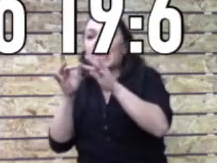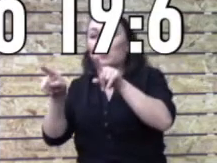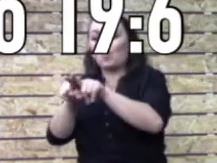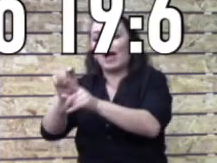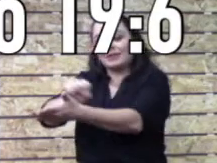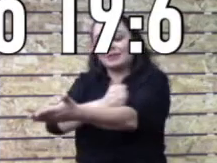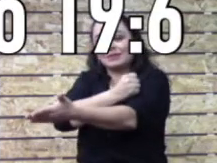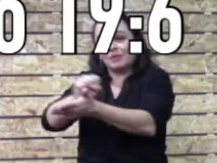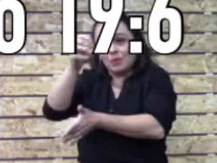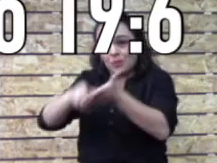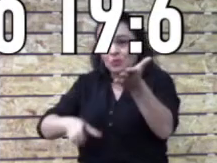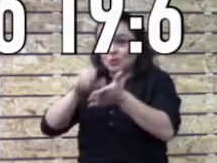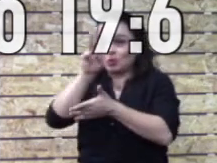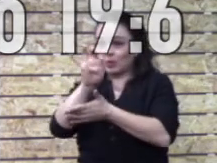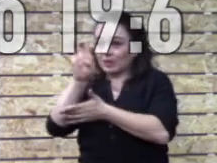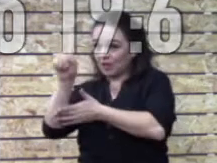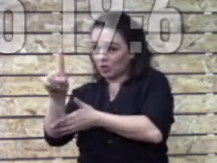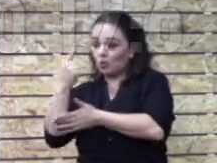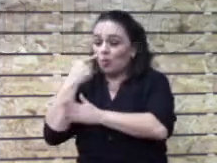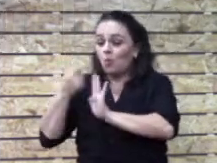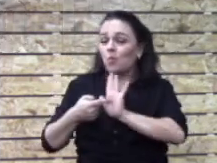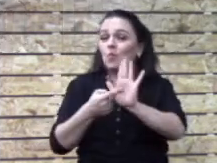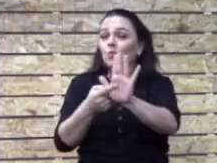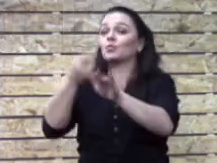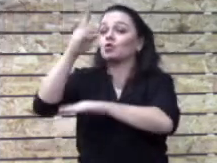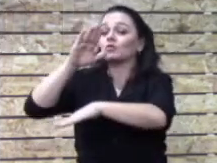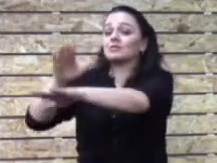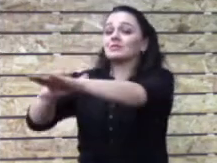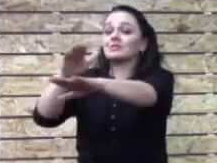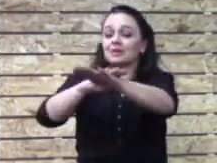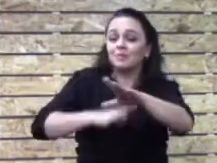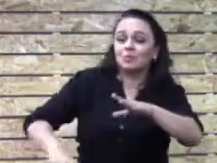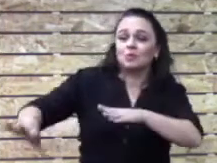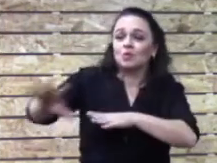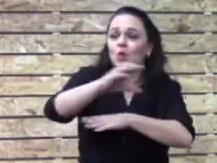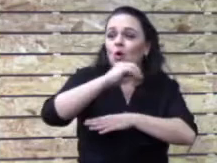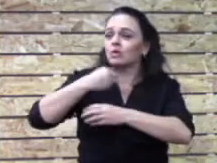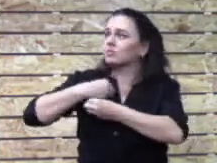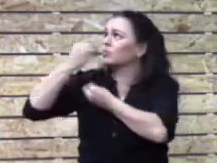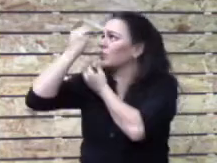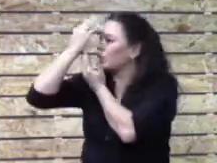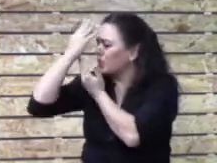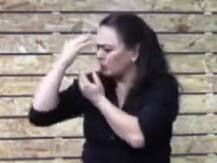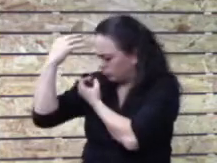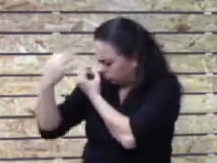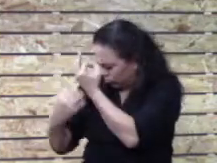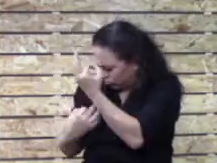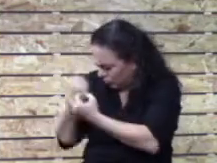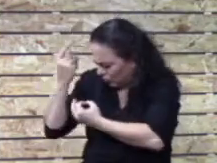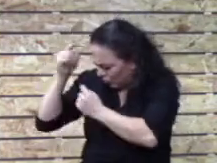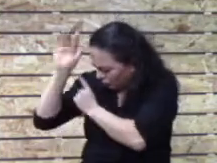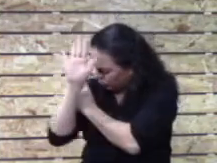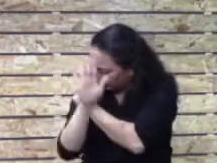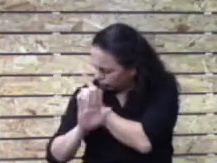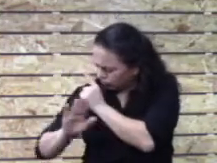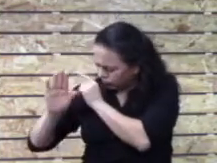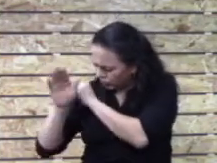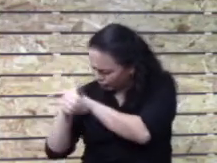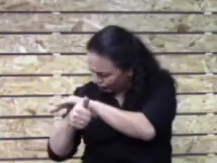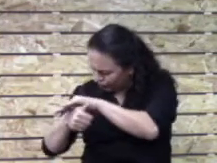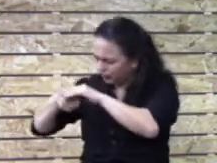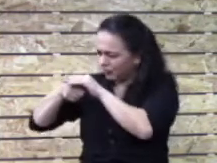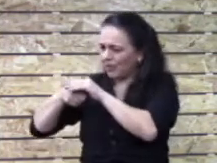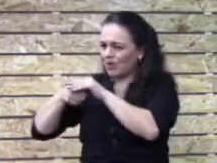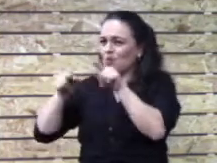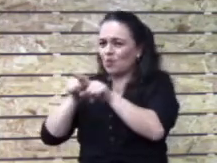a refugiarse en Él como un castillo y una fortaleza y como una águila que protege a sus